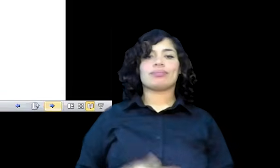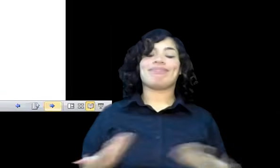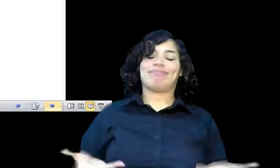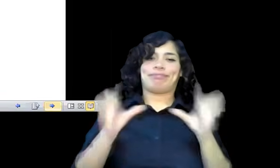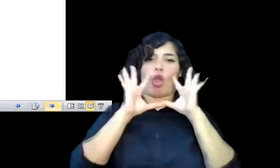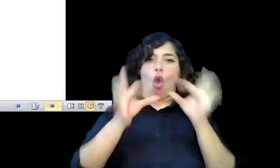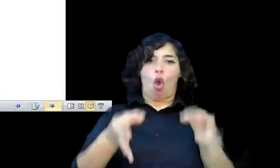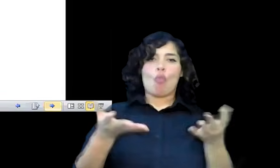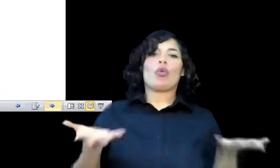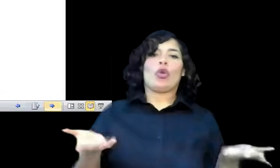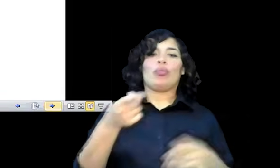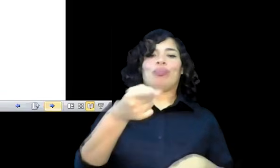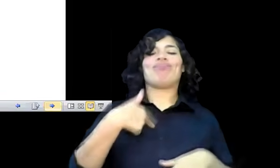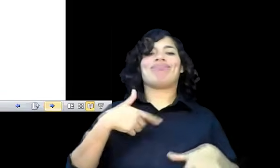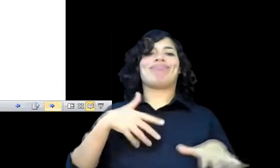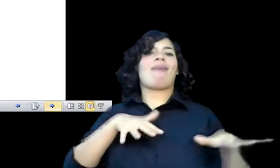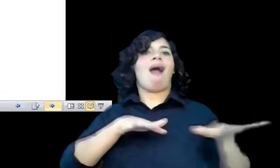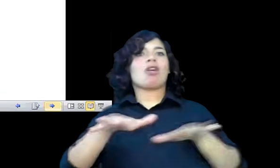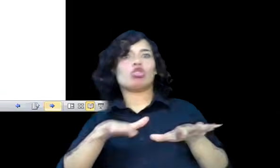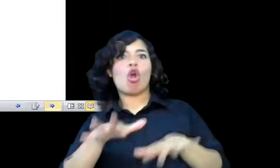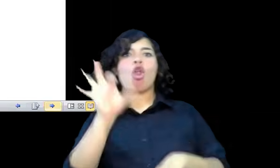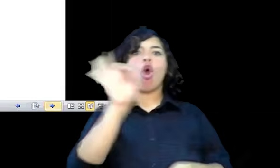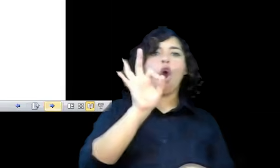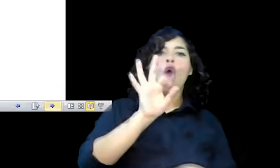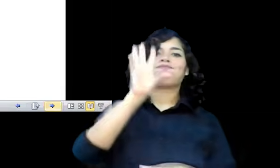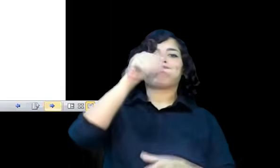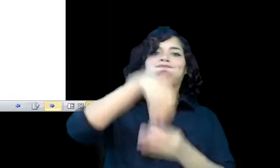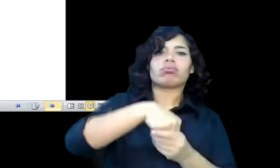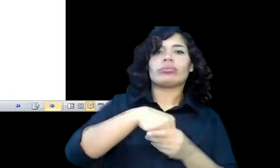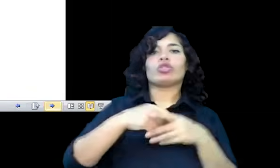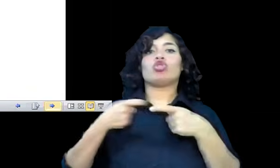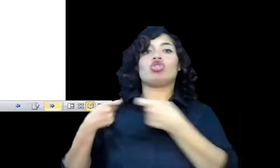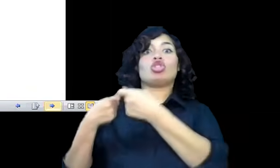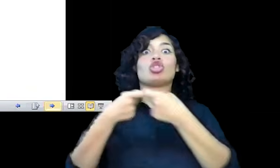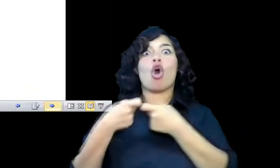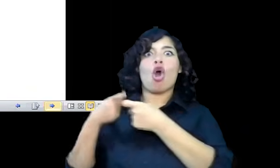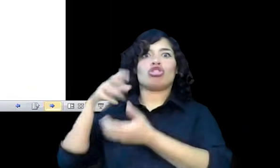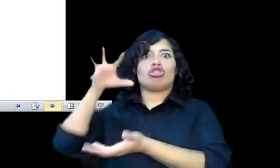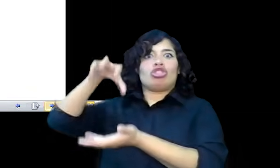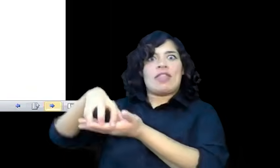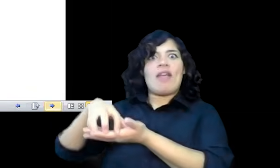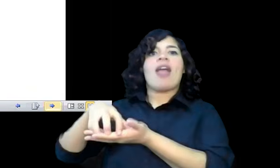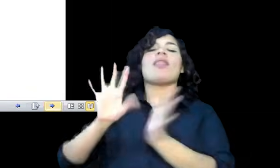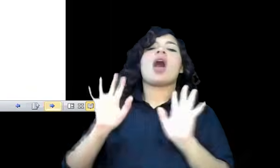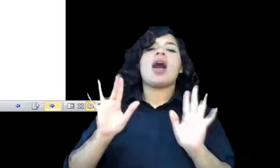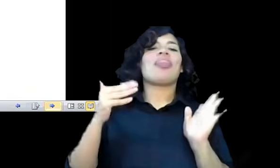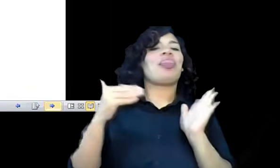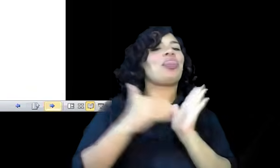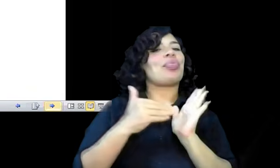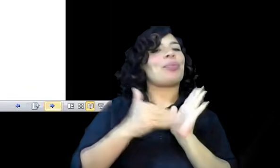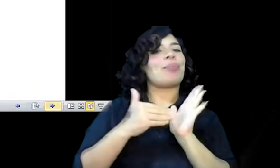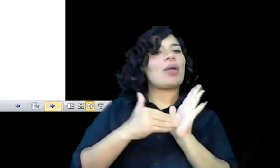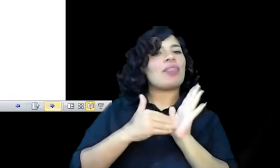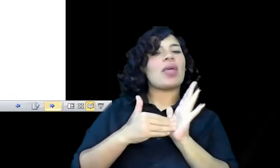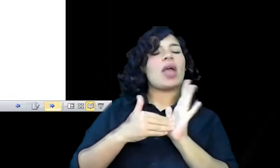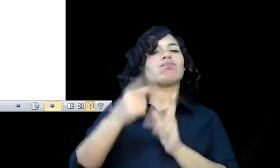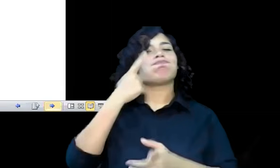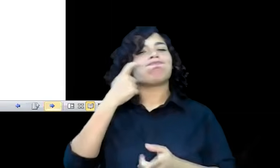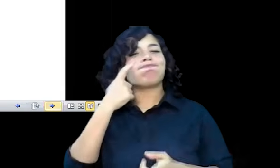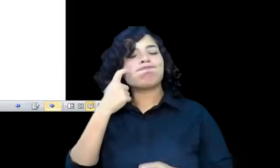Por supuesto, van a estar exentas las acciones y participaciones societarias, siempre y cuando se hagan en entidades reguladas por la